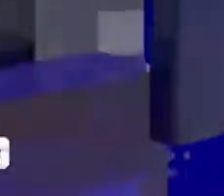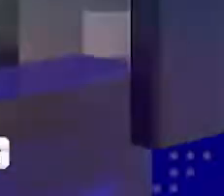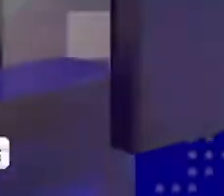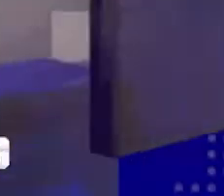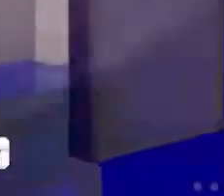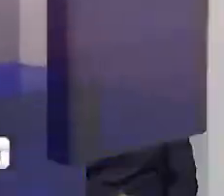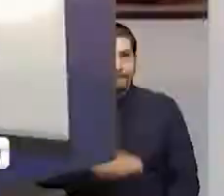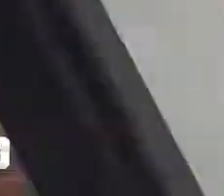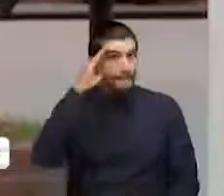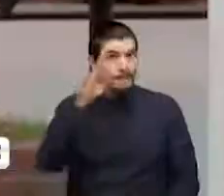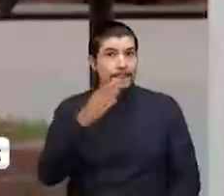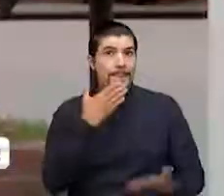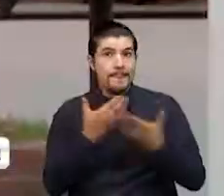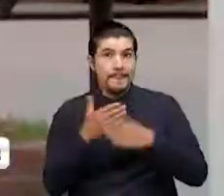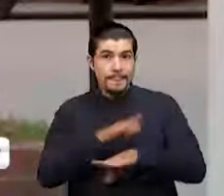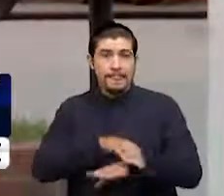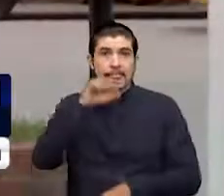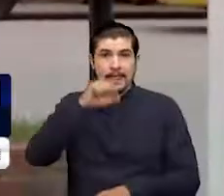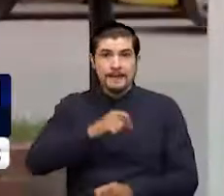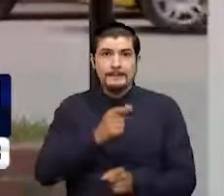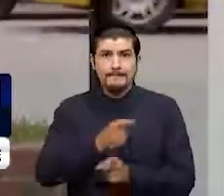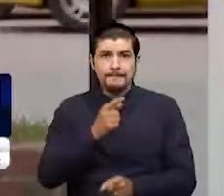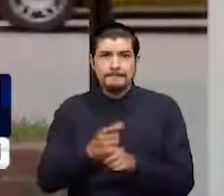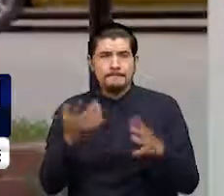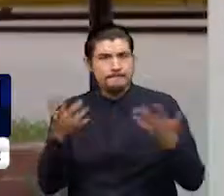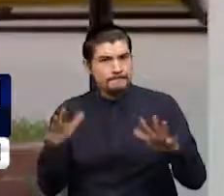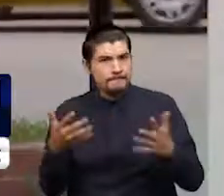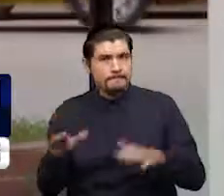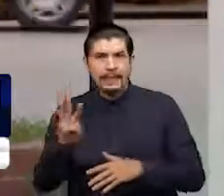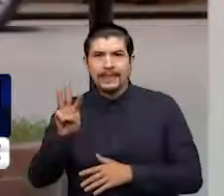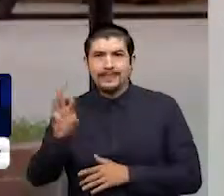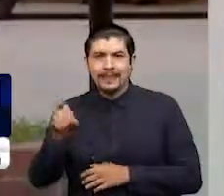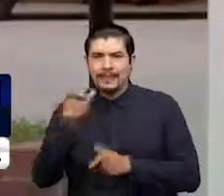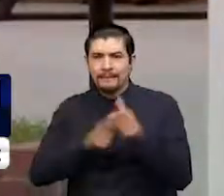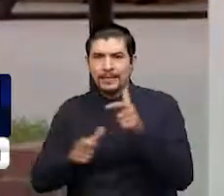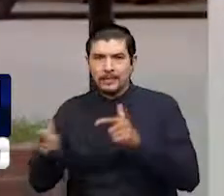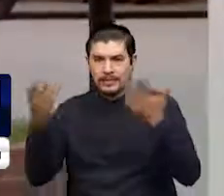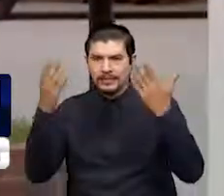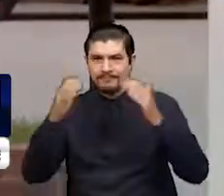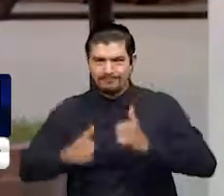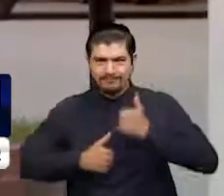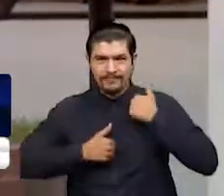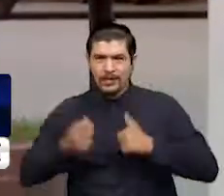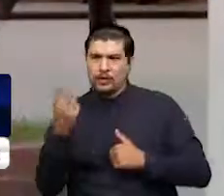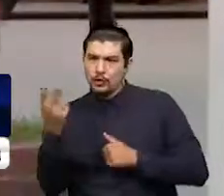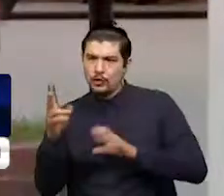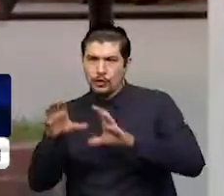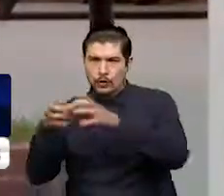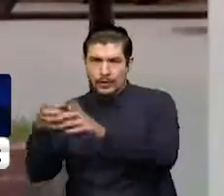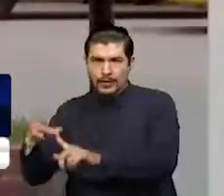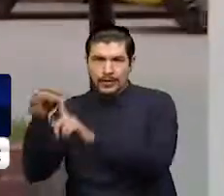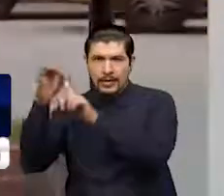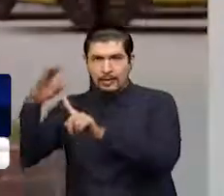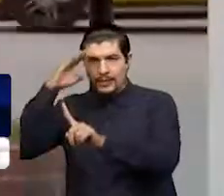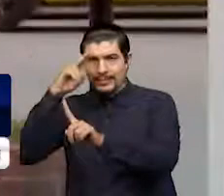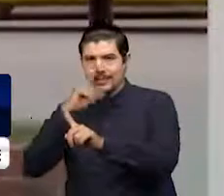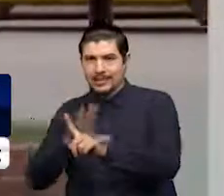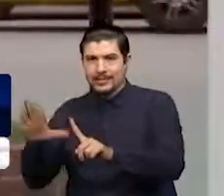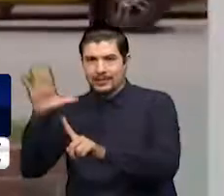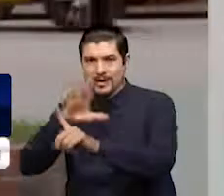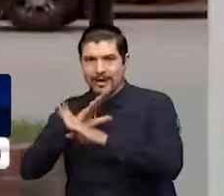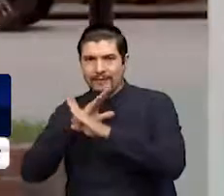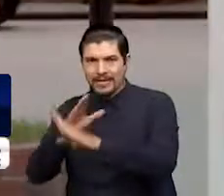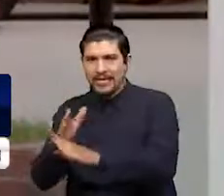Hola, ¿qué tal? Buenas tardes. Así es, cerca de 30 uniformados de dos especialidades, Policía de Prevención y